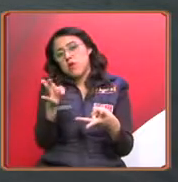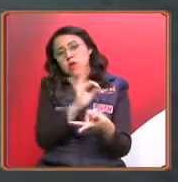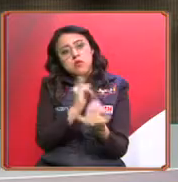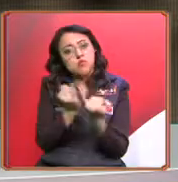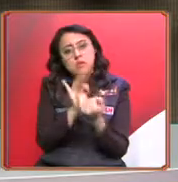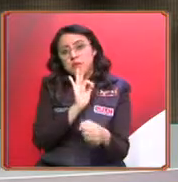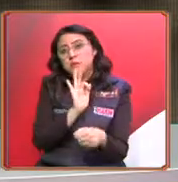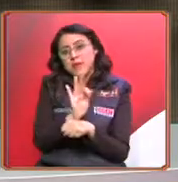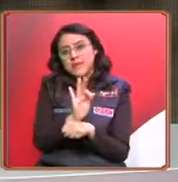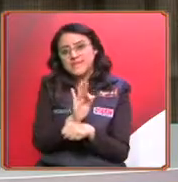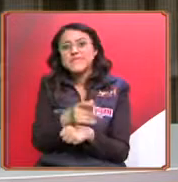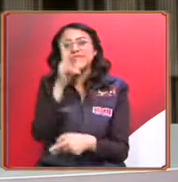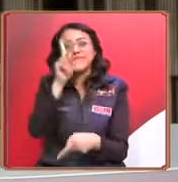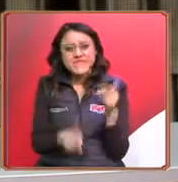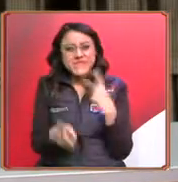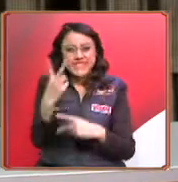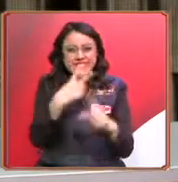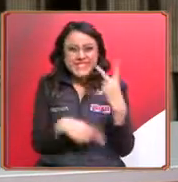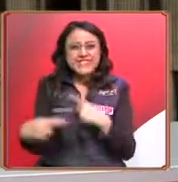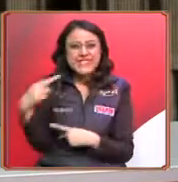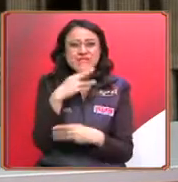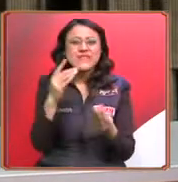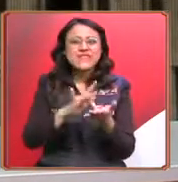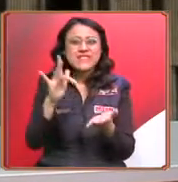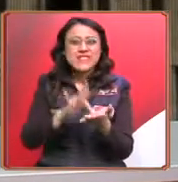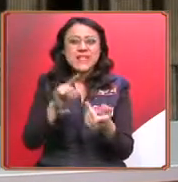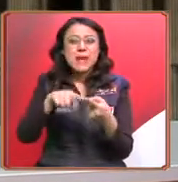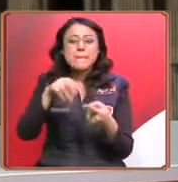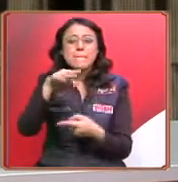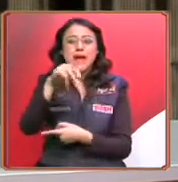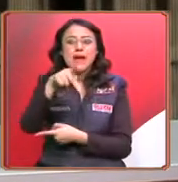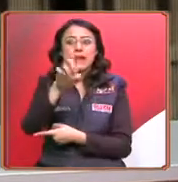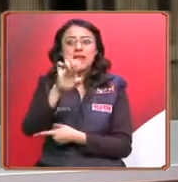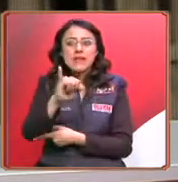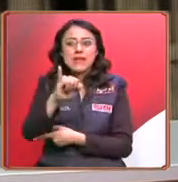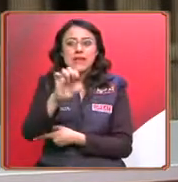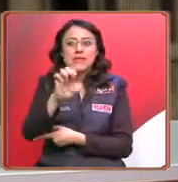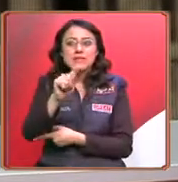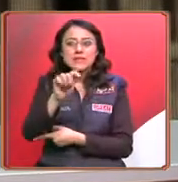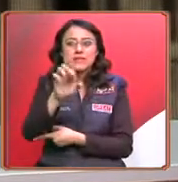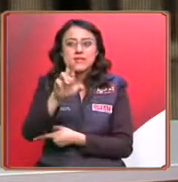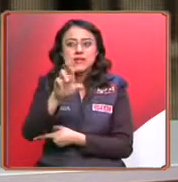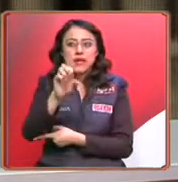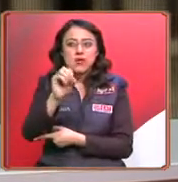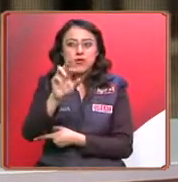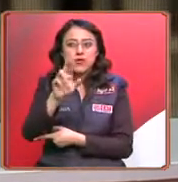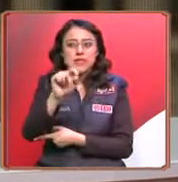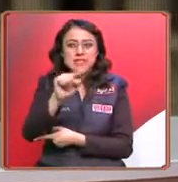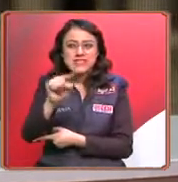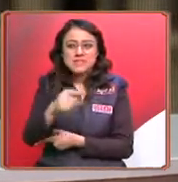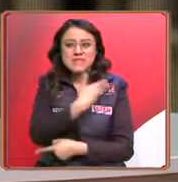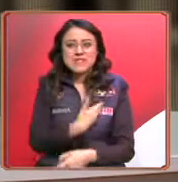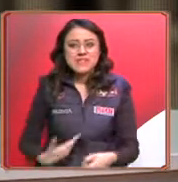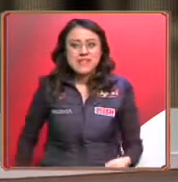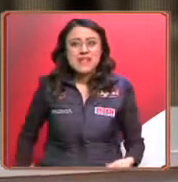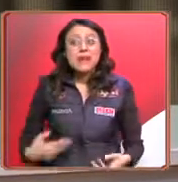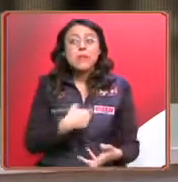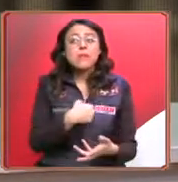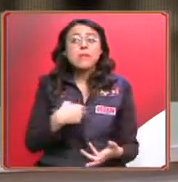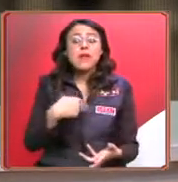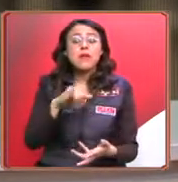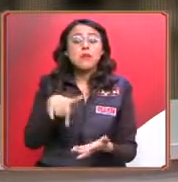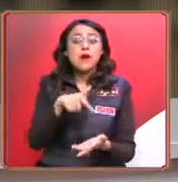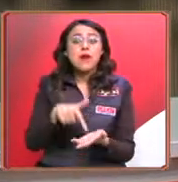ello. Vamos a una pequeña pausa y vuelvo de inmediato. Mil gracias, Maki Esther Ortiz Domínguez, presidenta municipal de Reynosa, Tamaulipas, y al público de